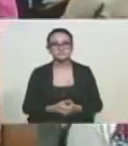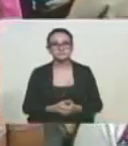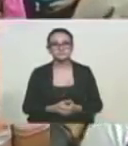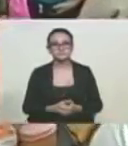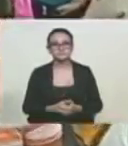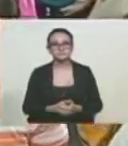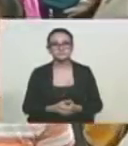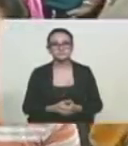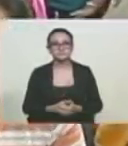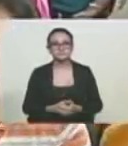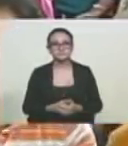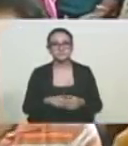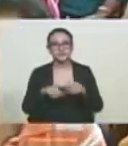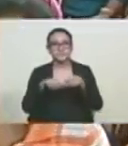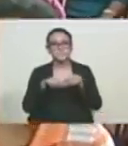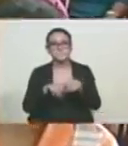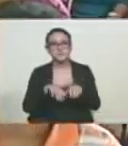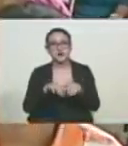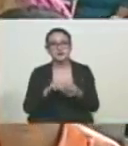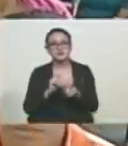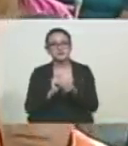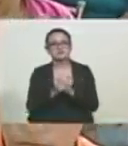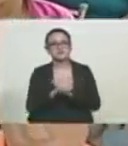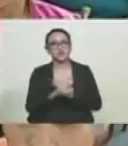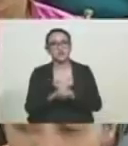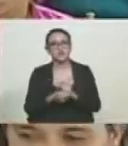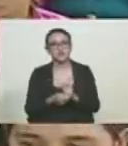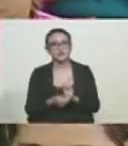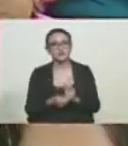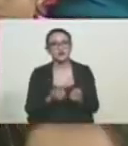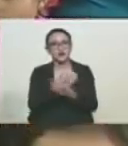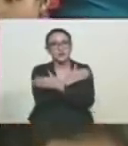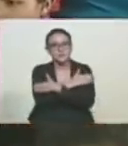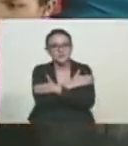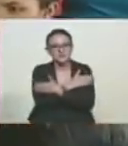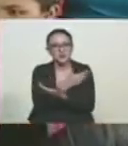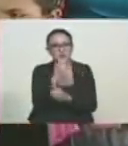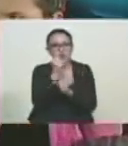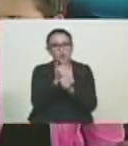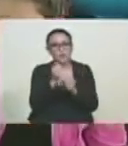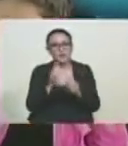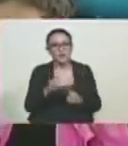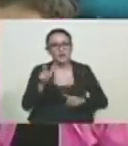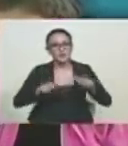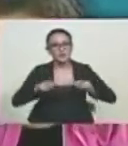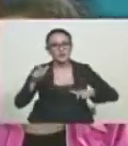Esta marcha se nos convirtió a nosotros para abrazarnos con los obreros,